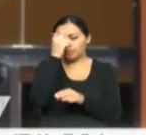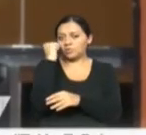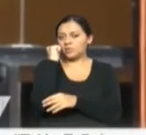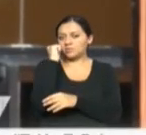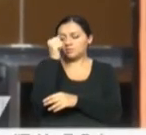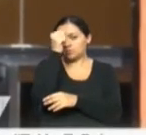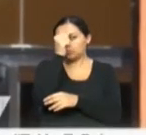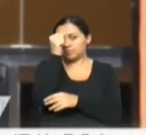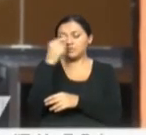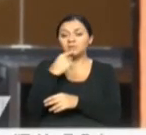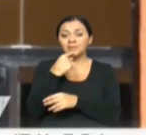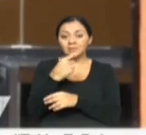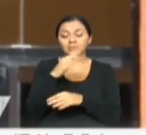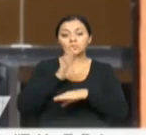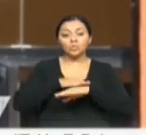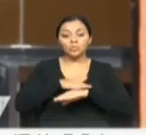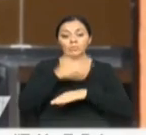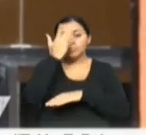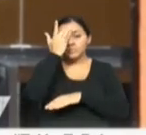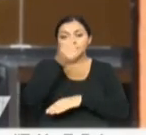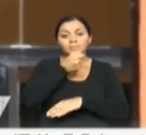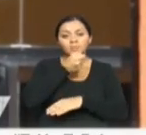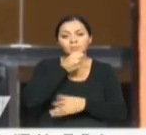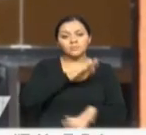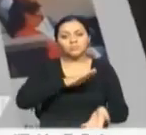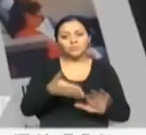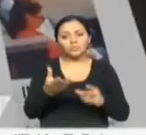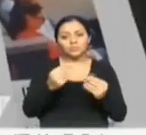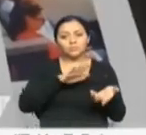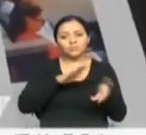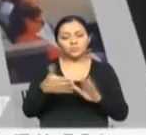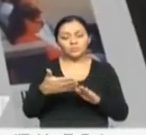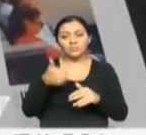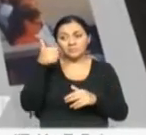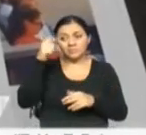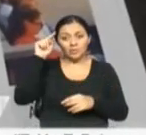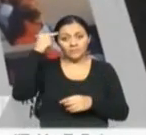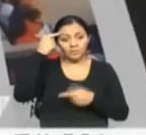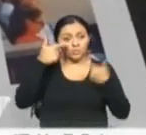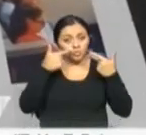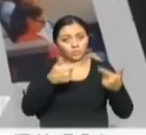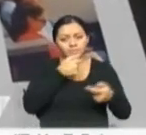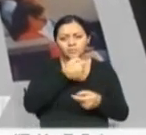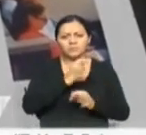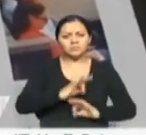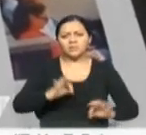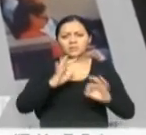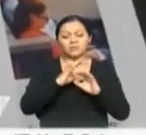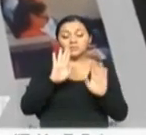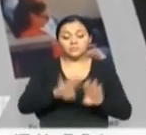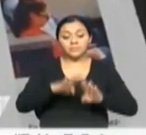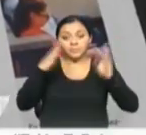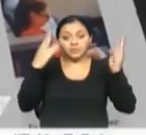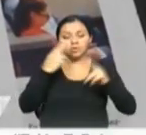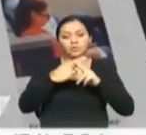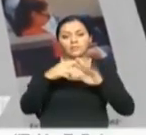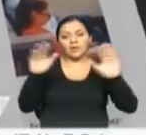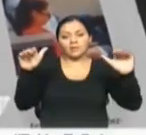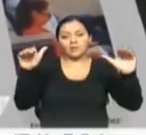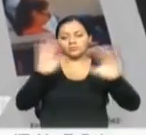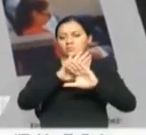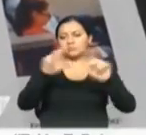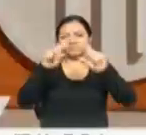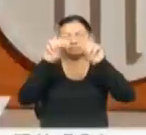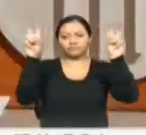existen garantías ni seguridad para ejercer un periodismo crítico. En la nota editorial titulada Adiós, explicó que el asesinato de su